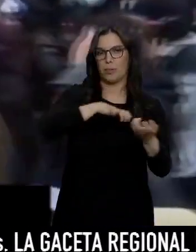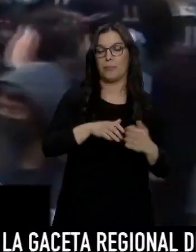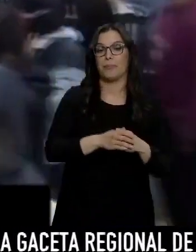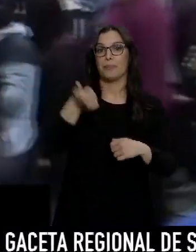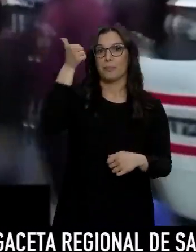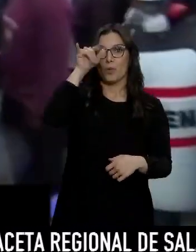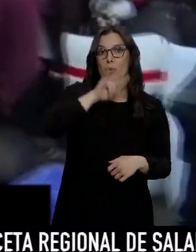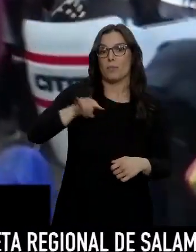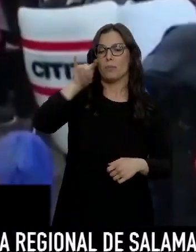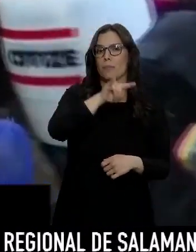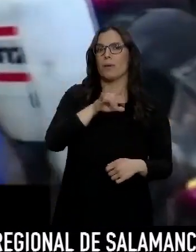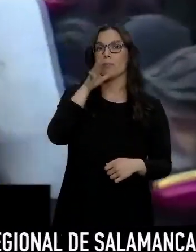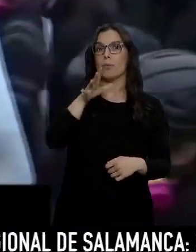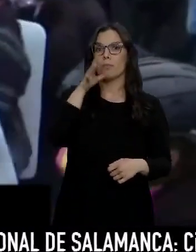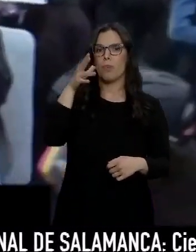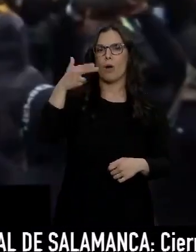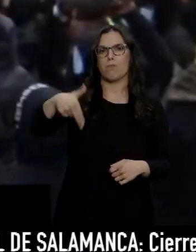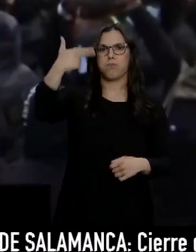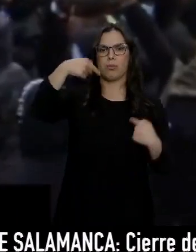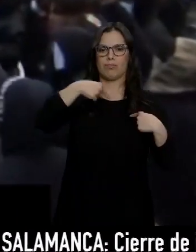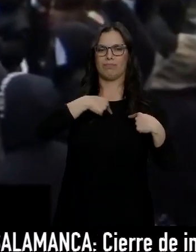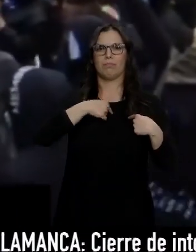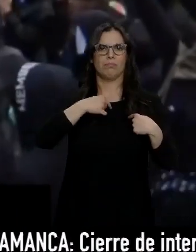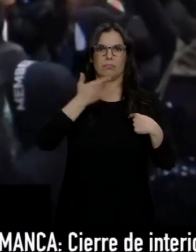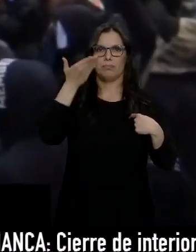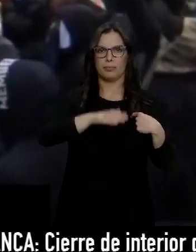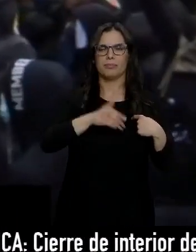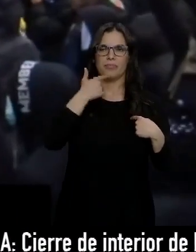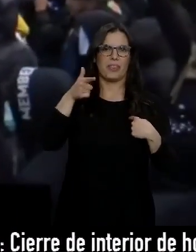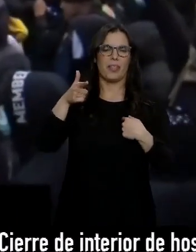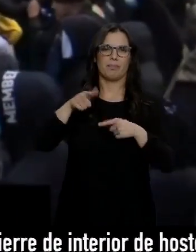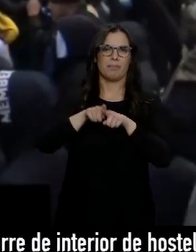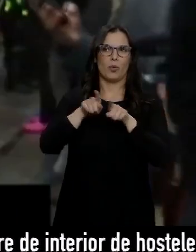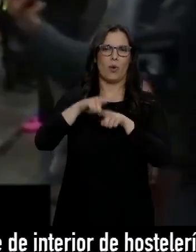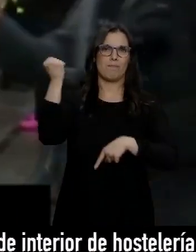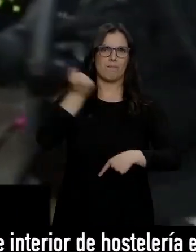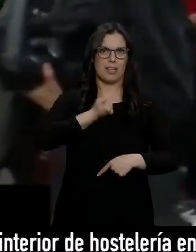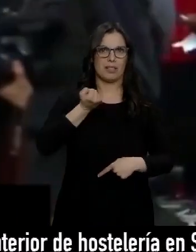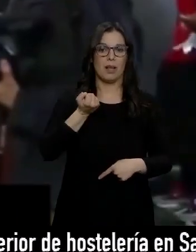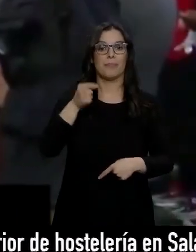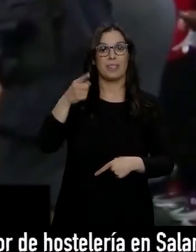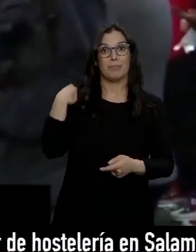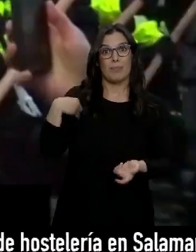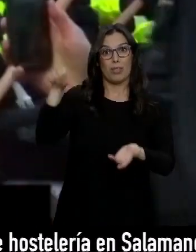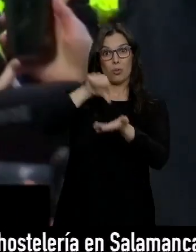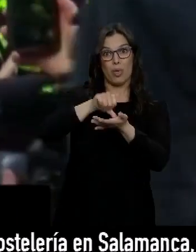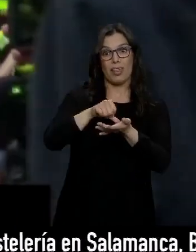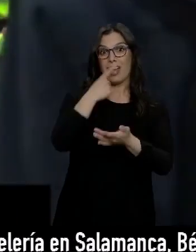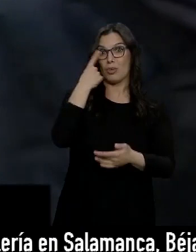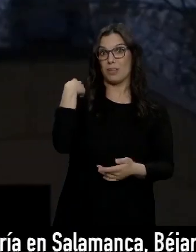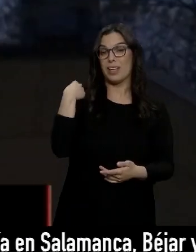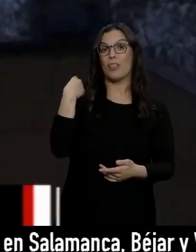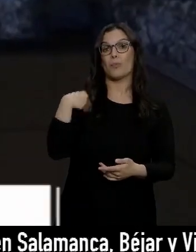murió a causa de una herida de bala en el pecho y ha sido declarado homicidio. En esta misma ciudad murió George Floyd hace un